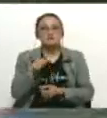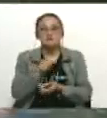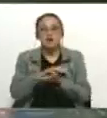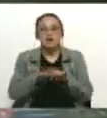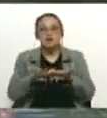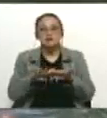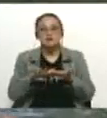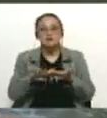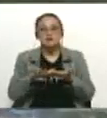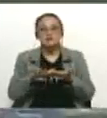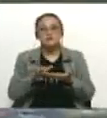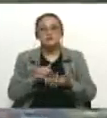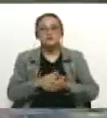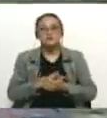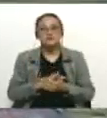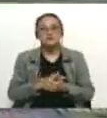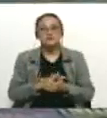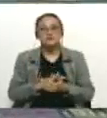gratuito.